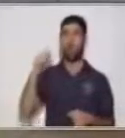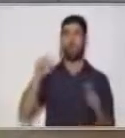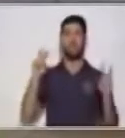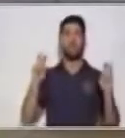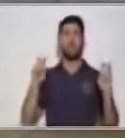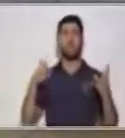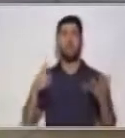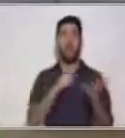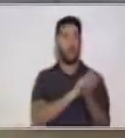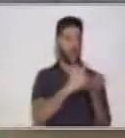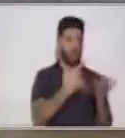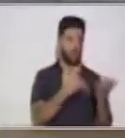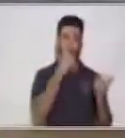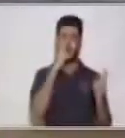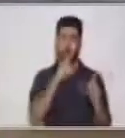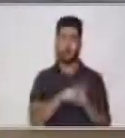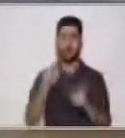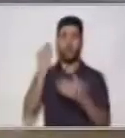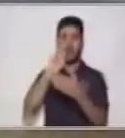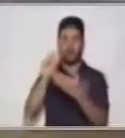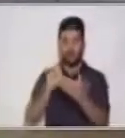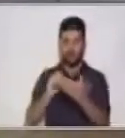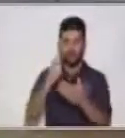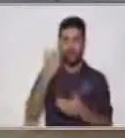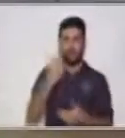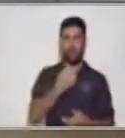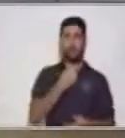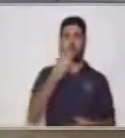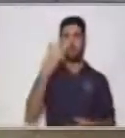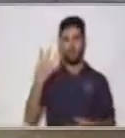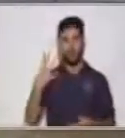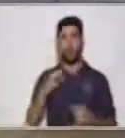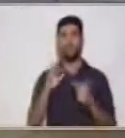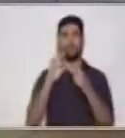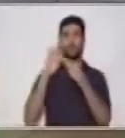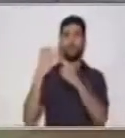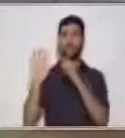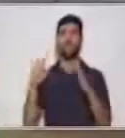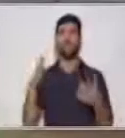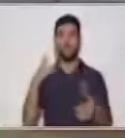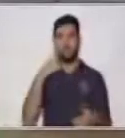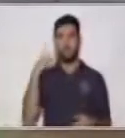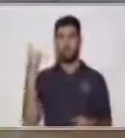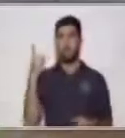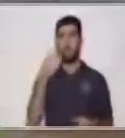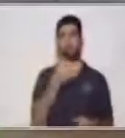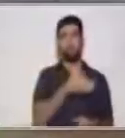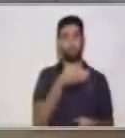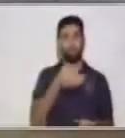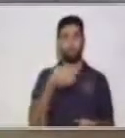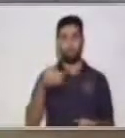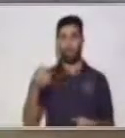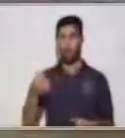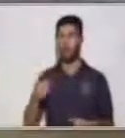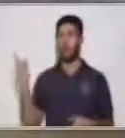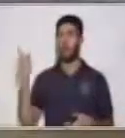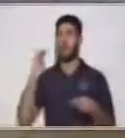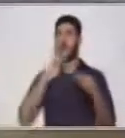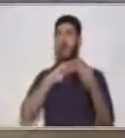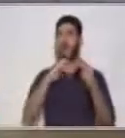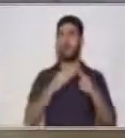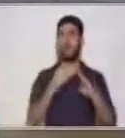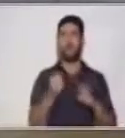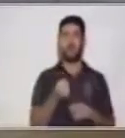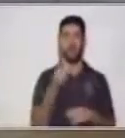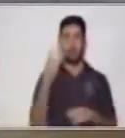y escritura de cantidades de dinero, pero específicamente la moneda del área de matemática